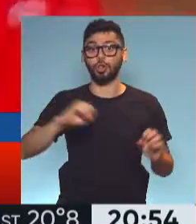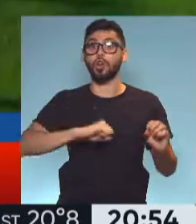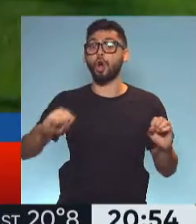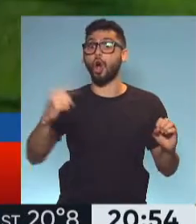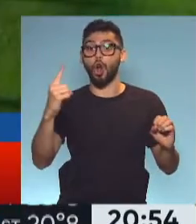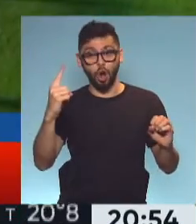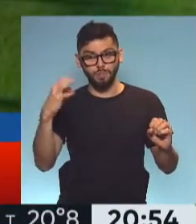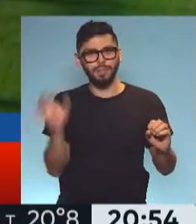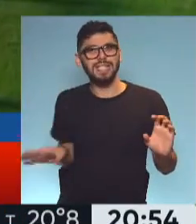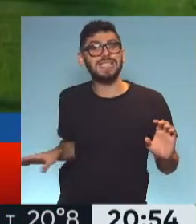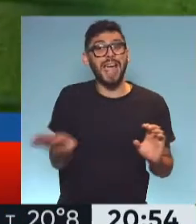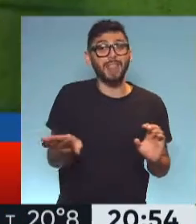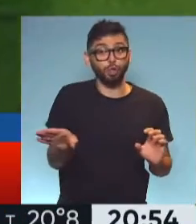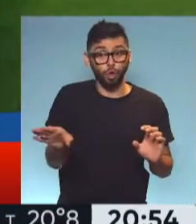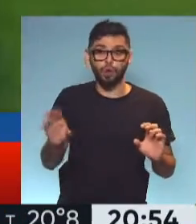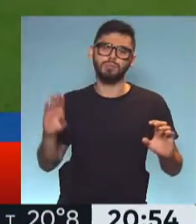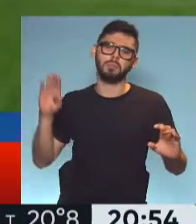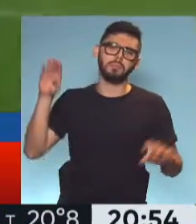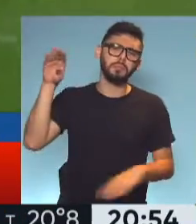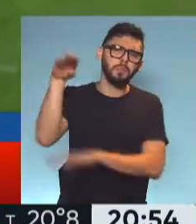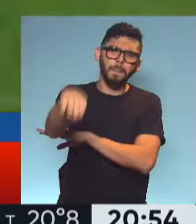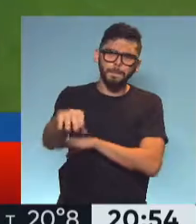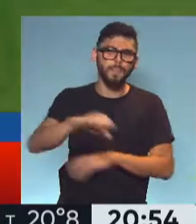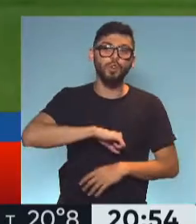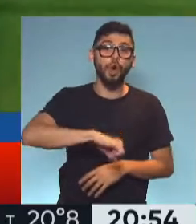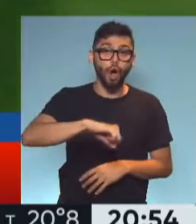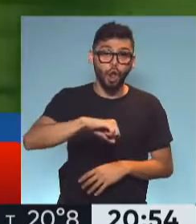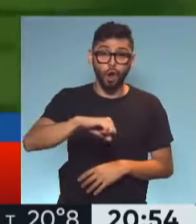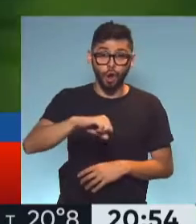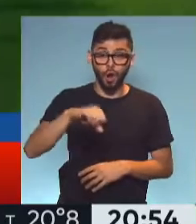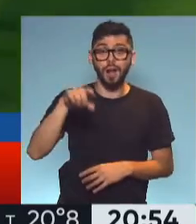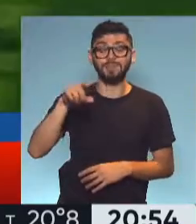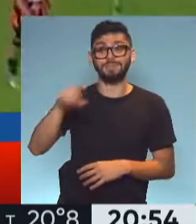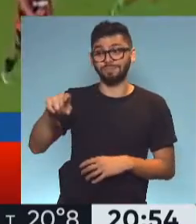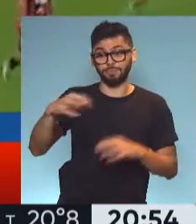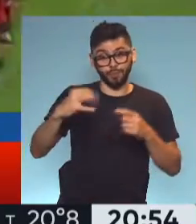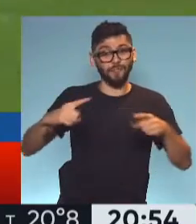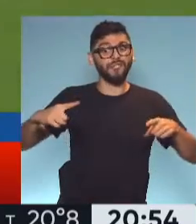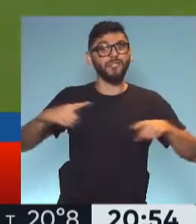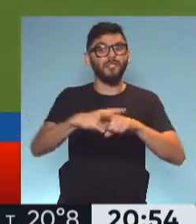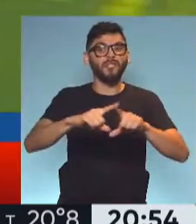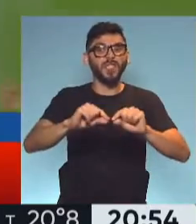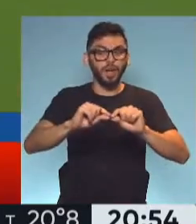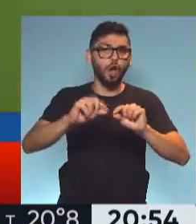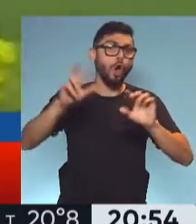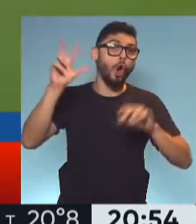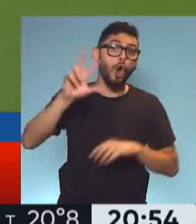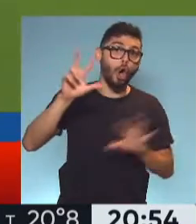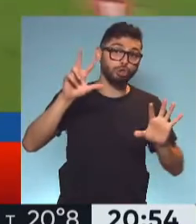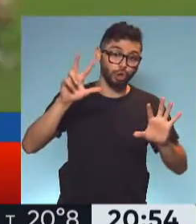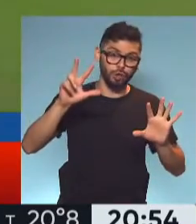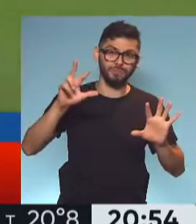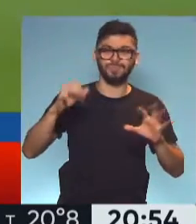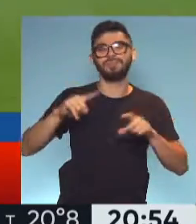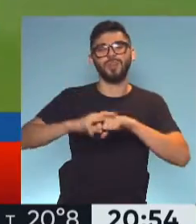centro este inicio de la 8ª fecha justamente de la